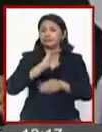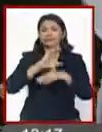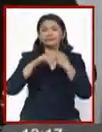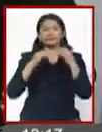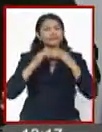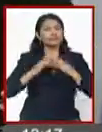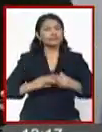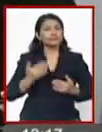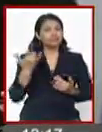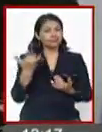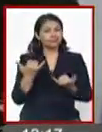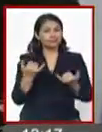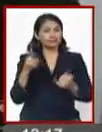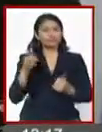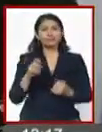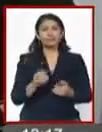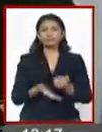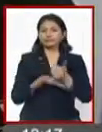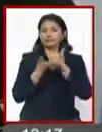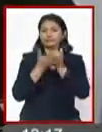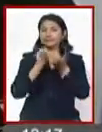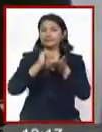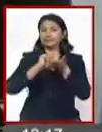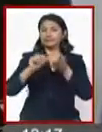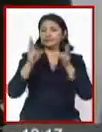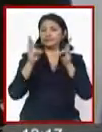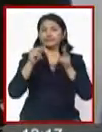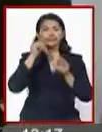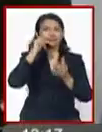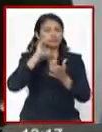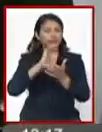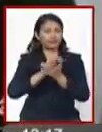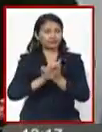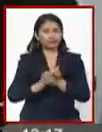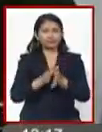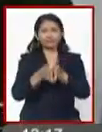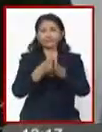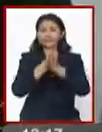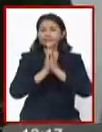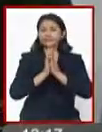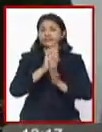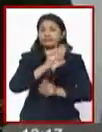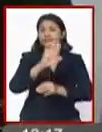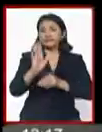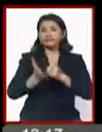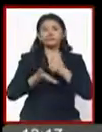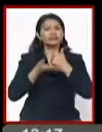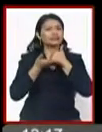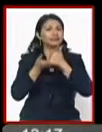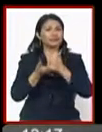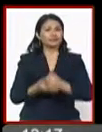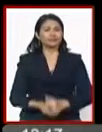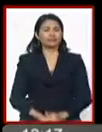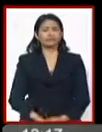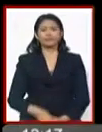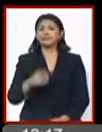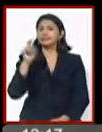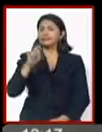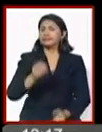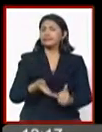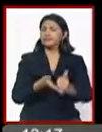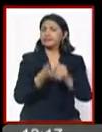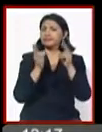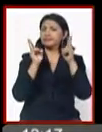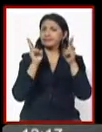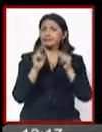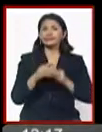su cuerpo hoy necesita ayuda para una operación urgente a la esposa del herido pide su colaboración se necesita ayuda